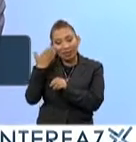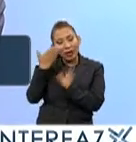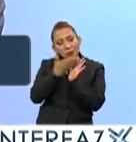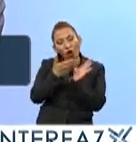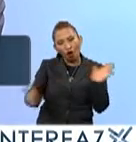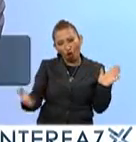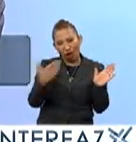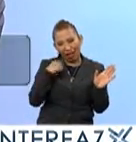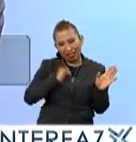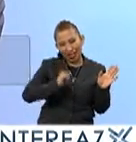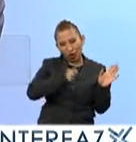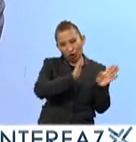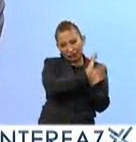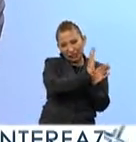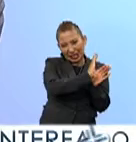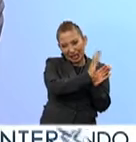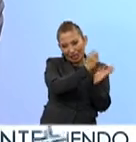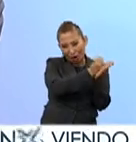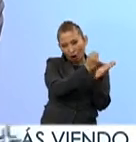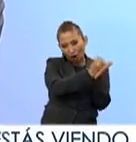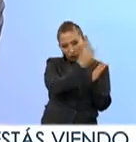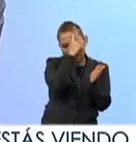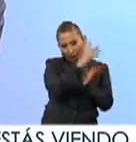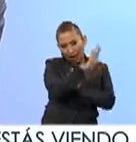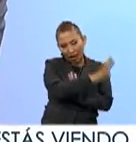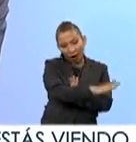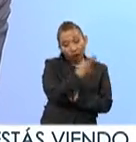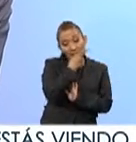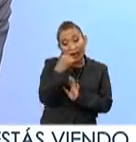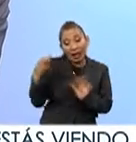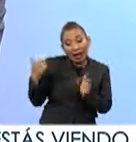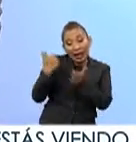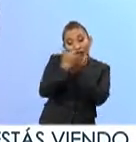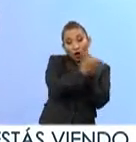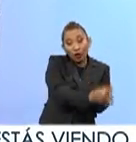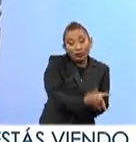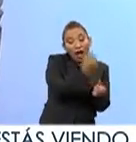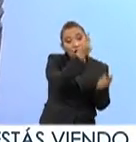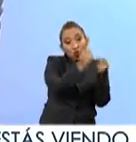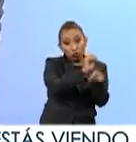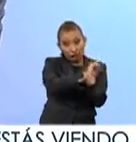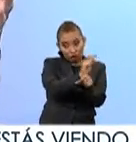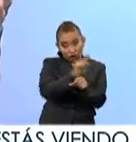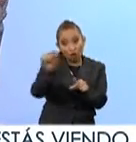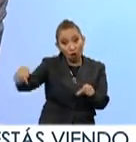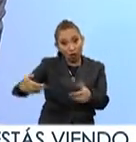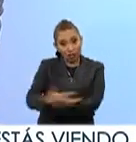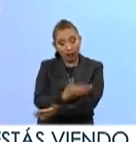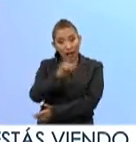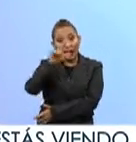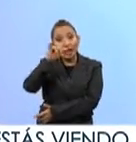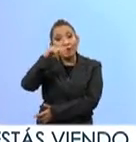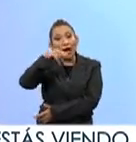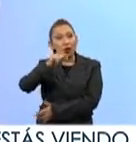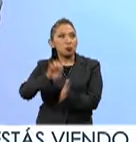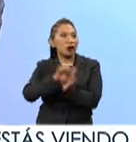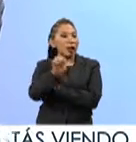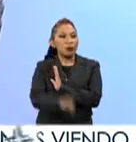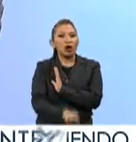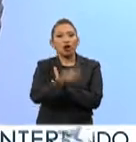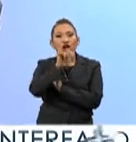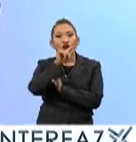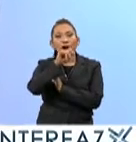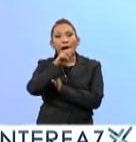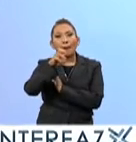de oro del cine mexicano se contó con la aportación de varios actores de origen libanés como